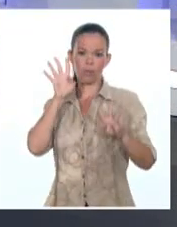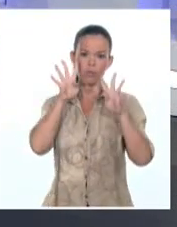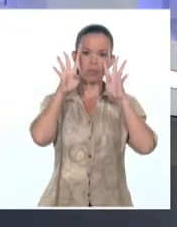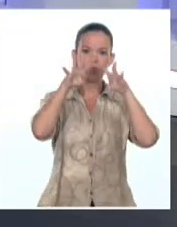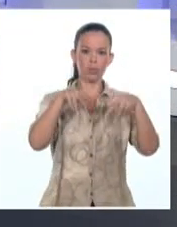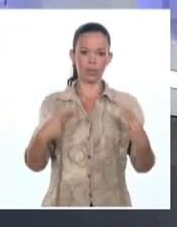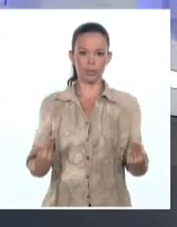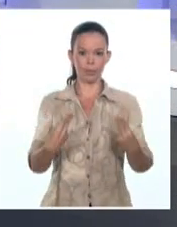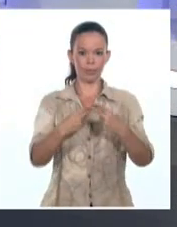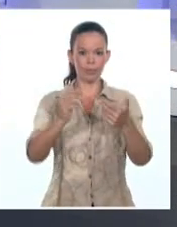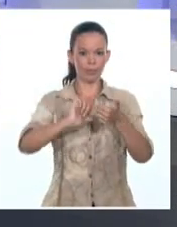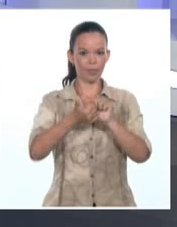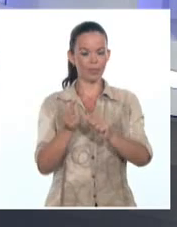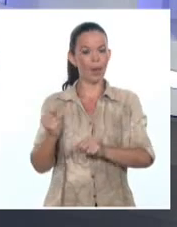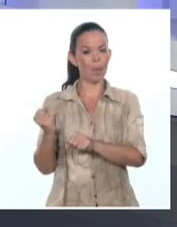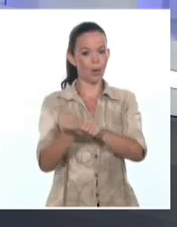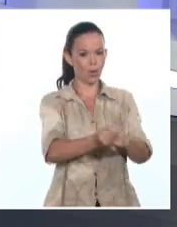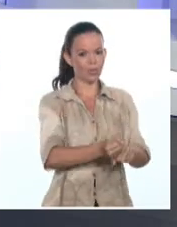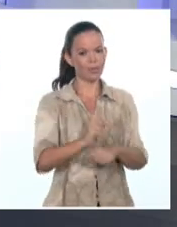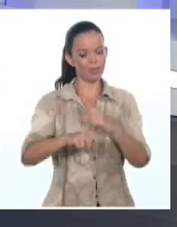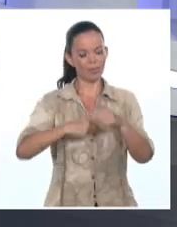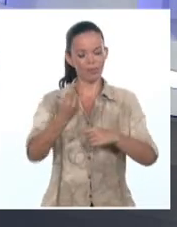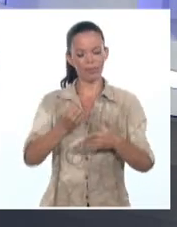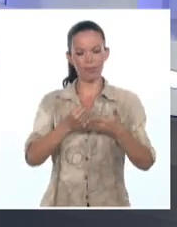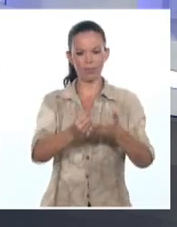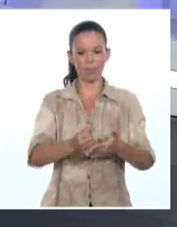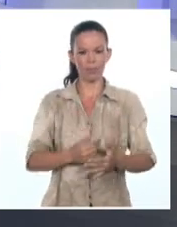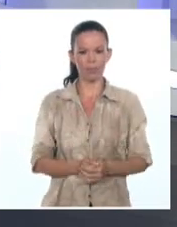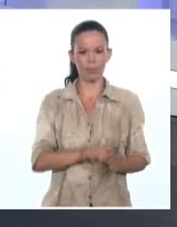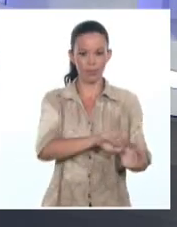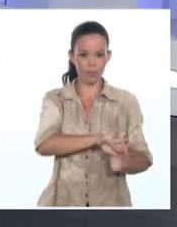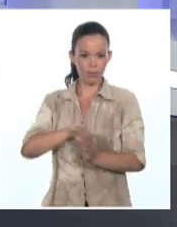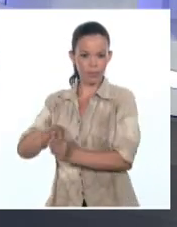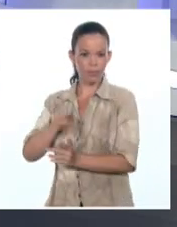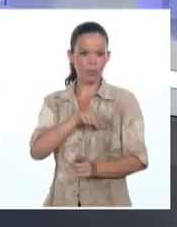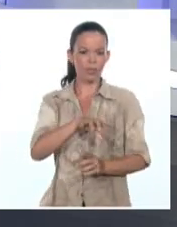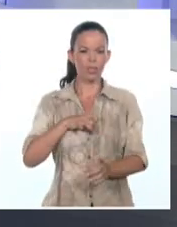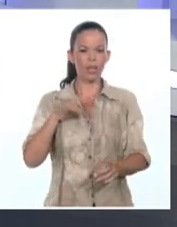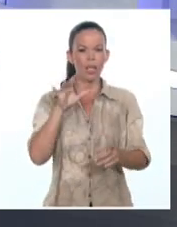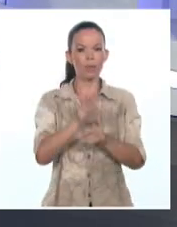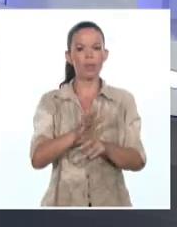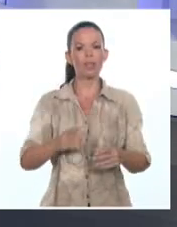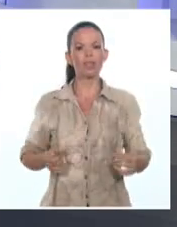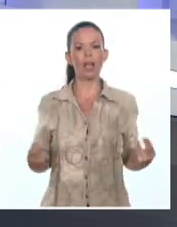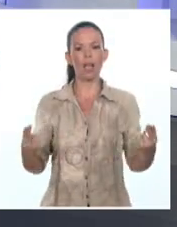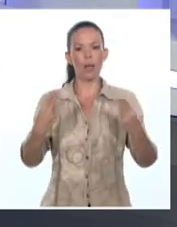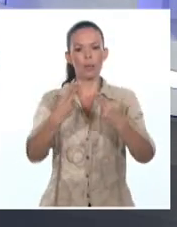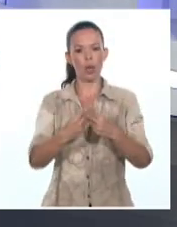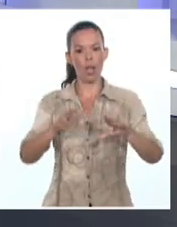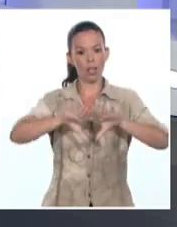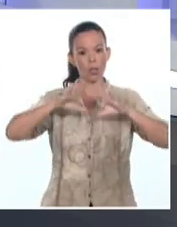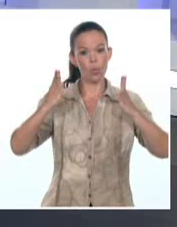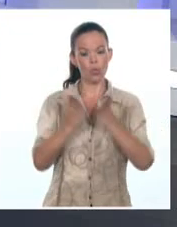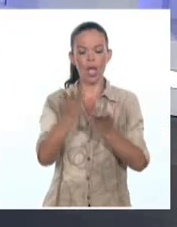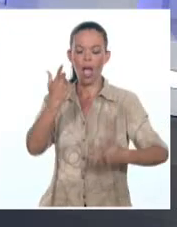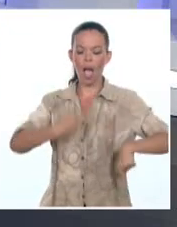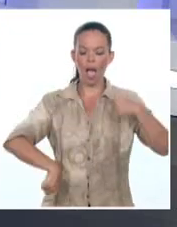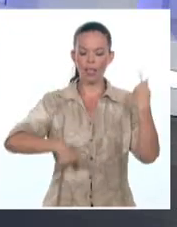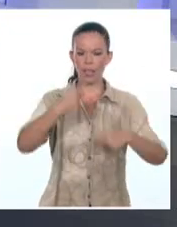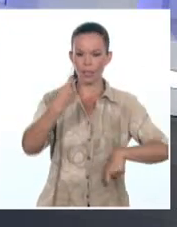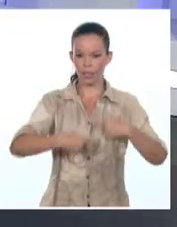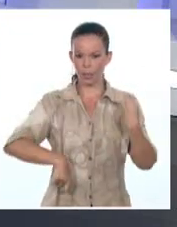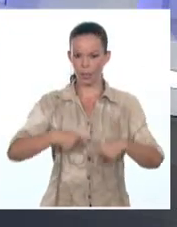a los pequeñines Por otra parte hoy inició el campeonato mundial de atletismo con sede en budapest capital de Hungría